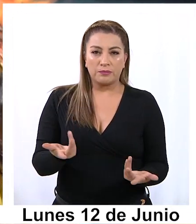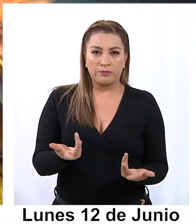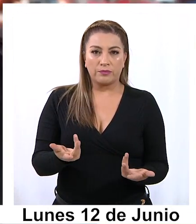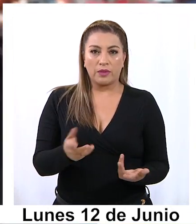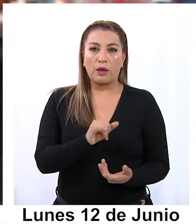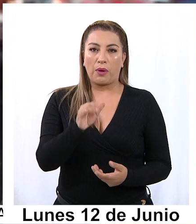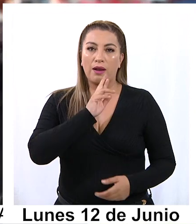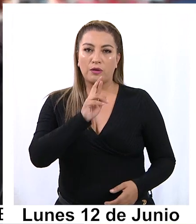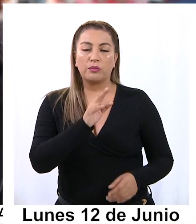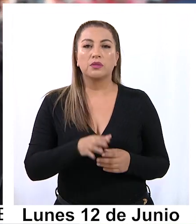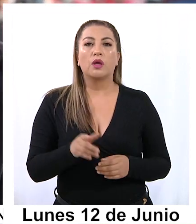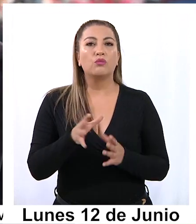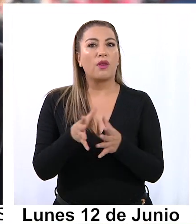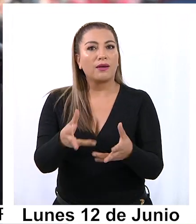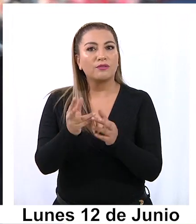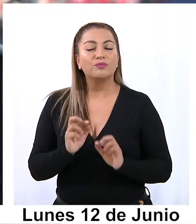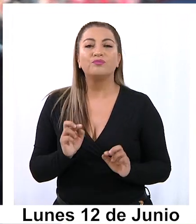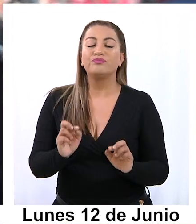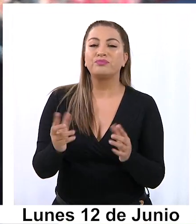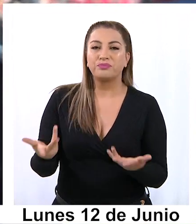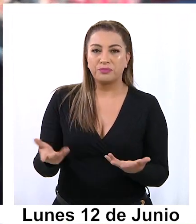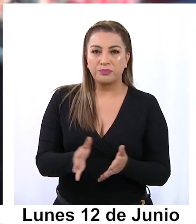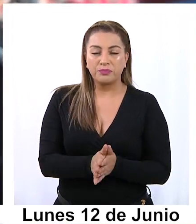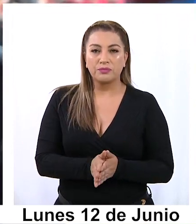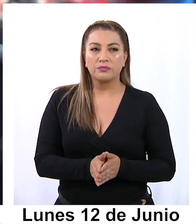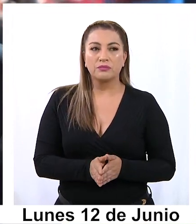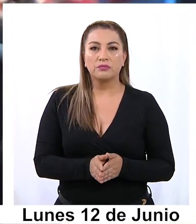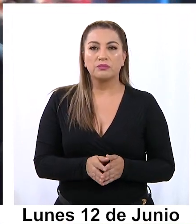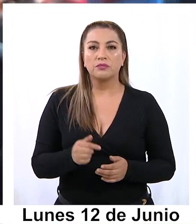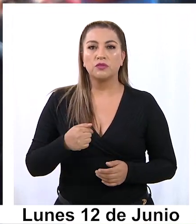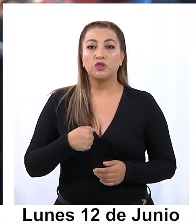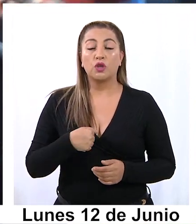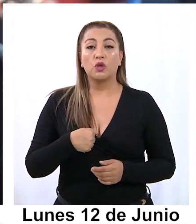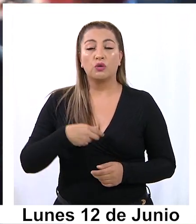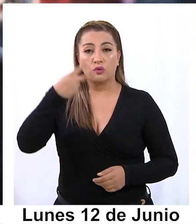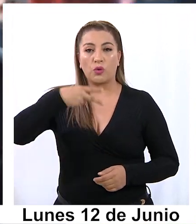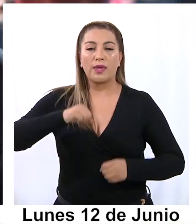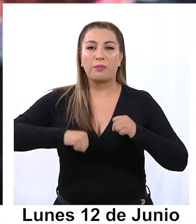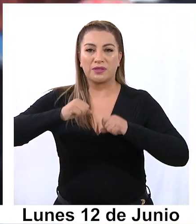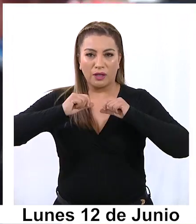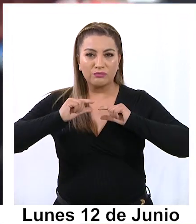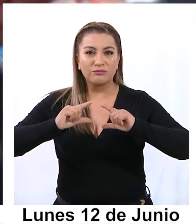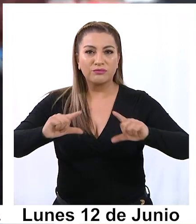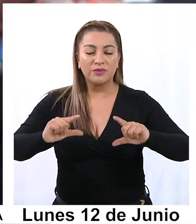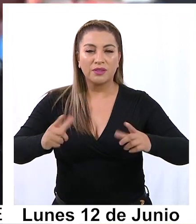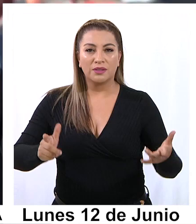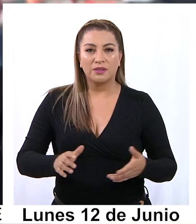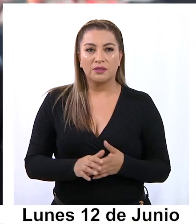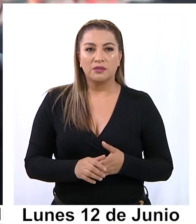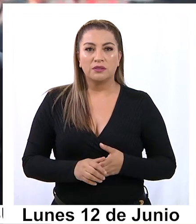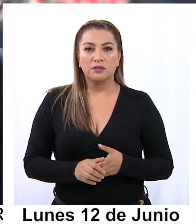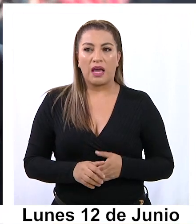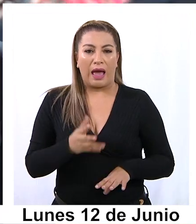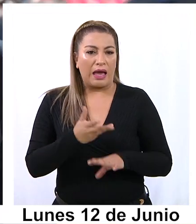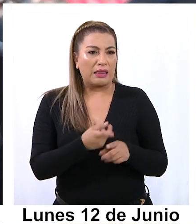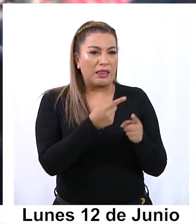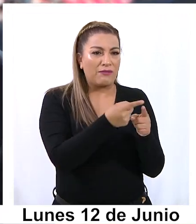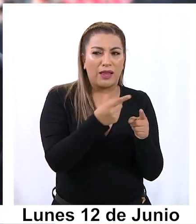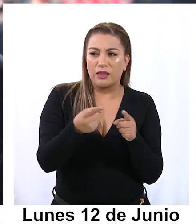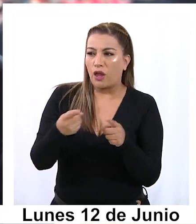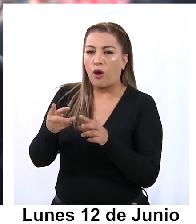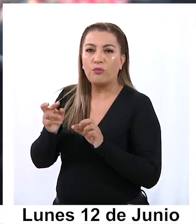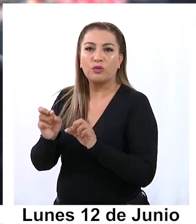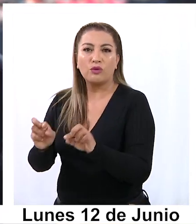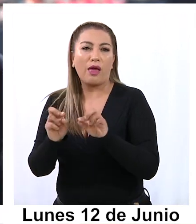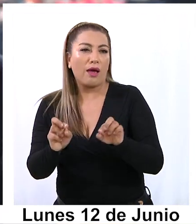Una gran oportunidad debido a que, bueno, yo soy una emprendedora y me genera muchas opciones, o sea, me da el